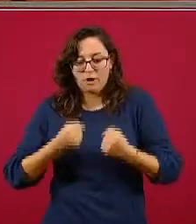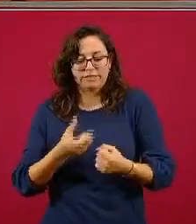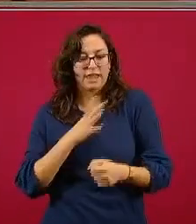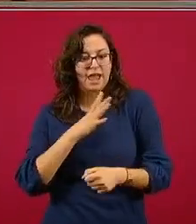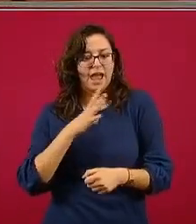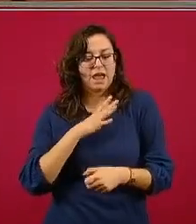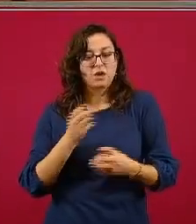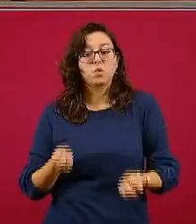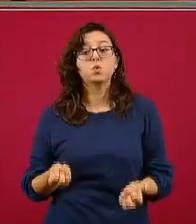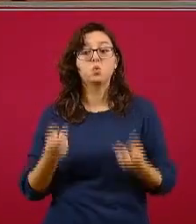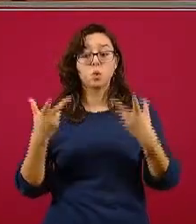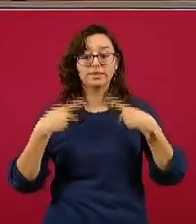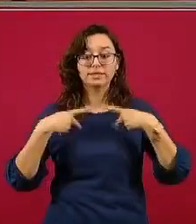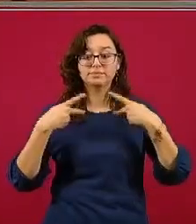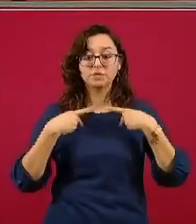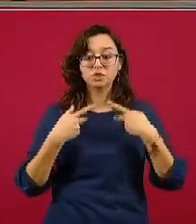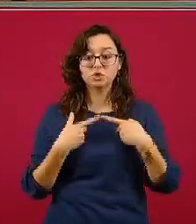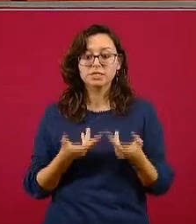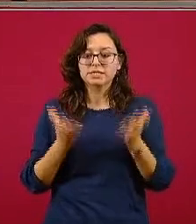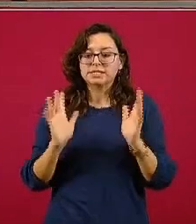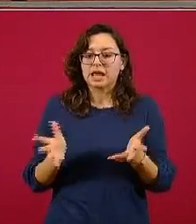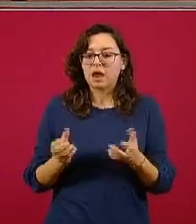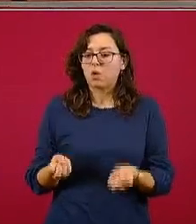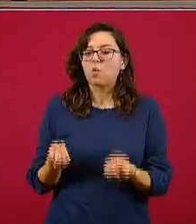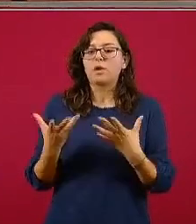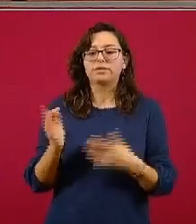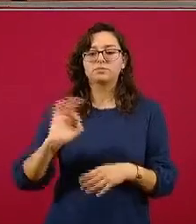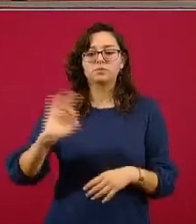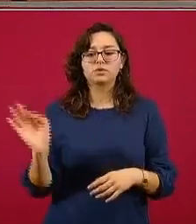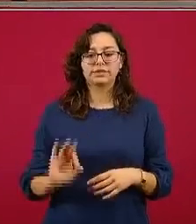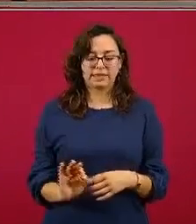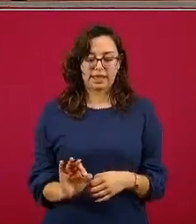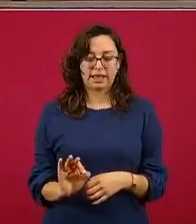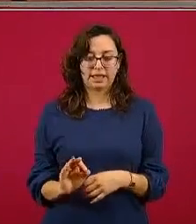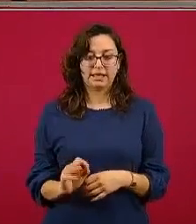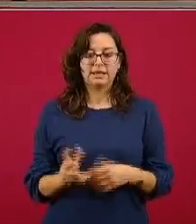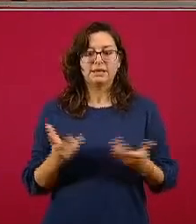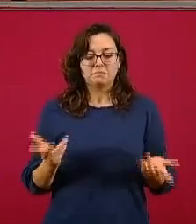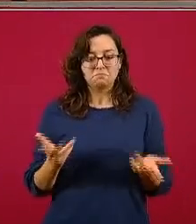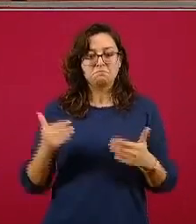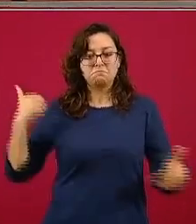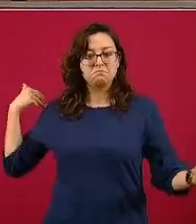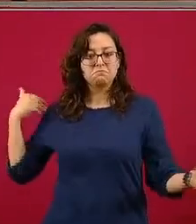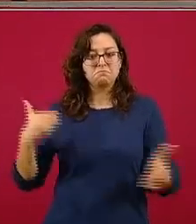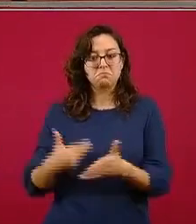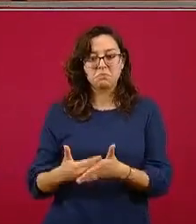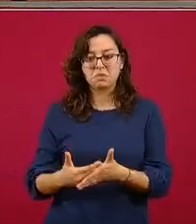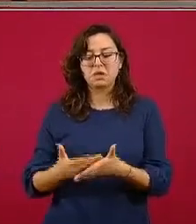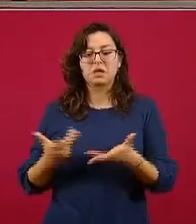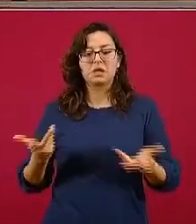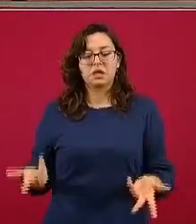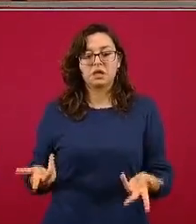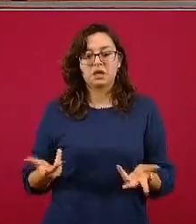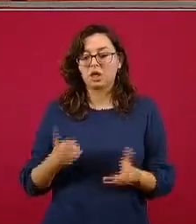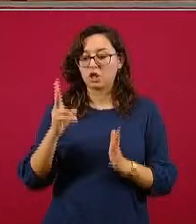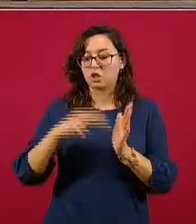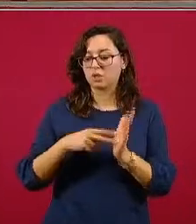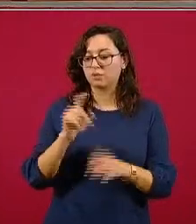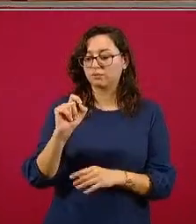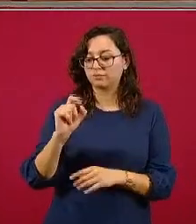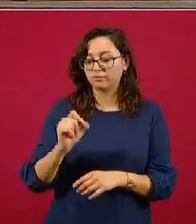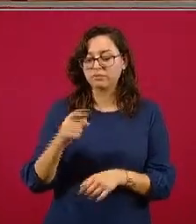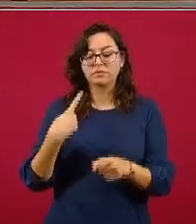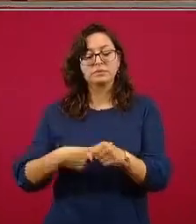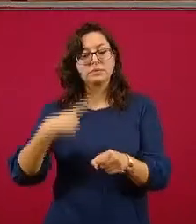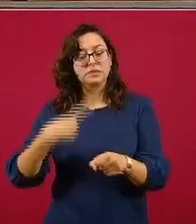decir, cuántas personas o qué porcentaje de personas fueron expuestas a lo largo de 2020